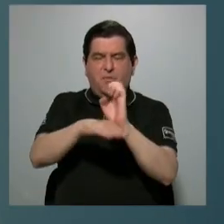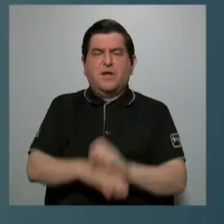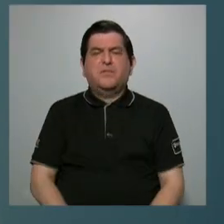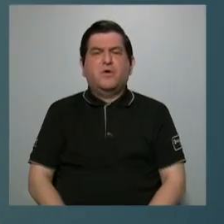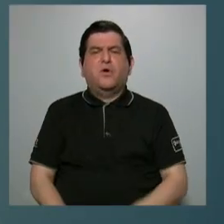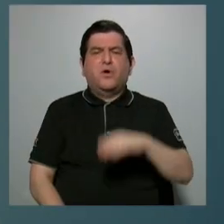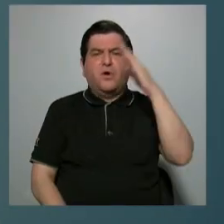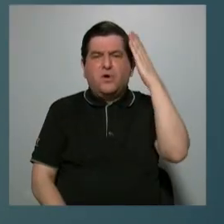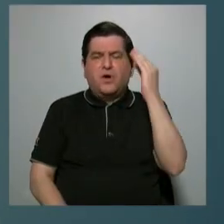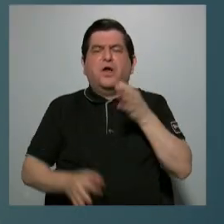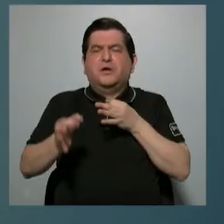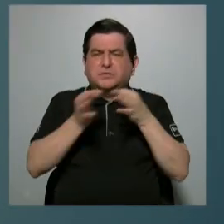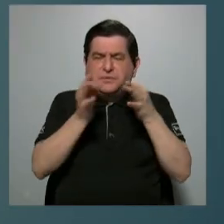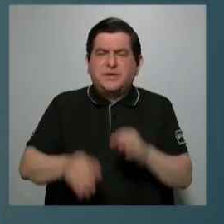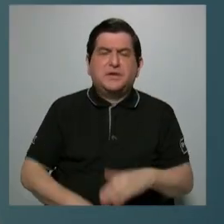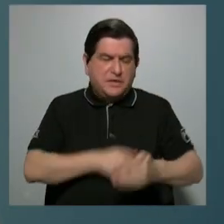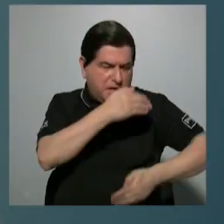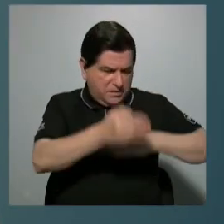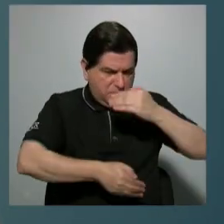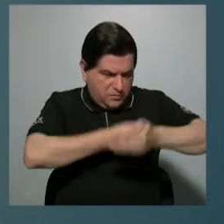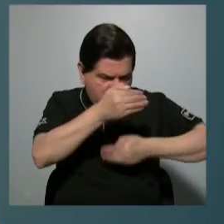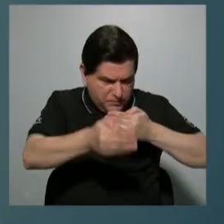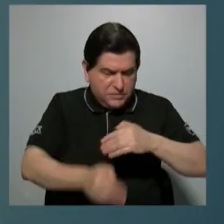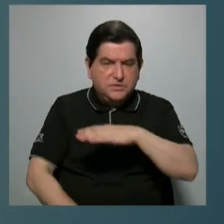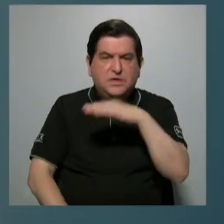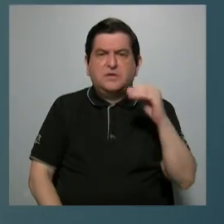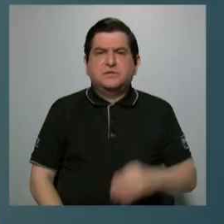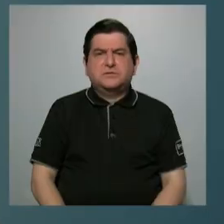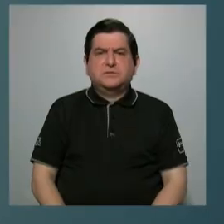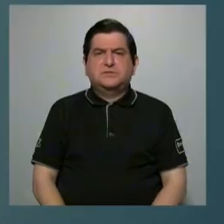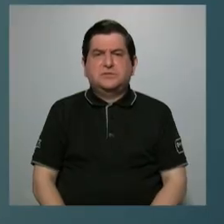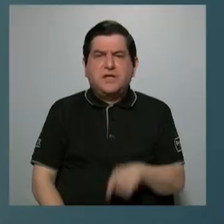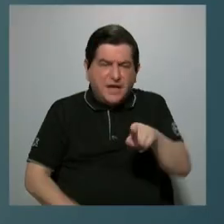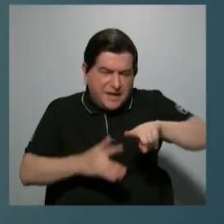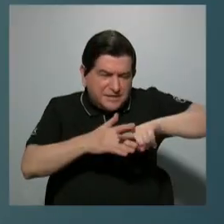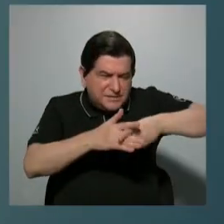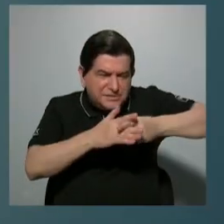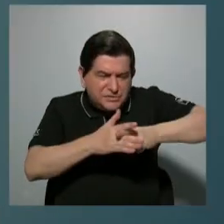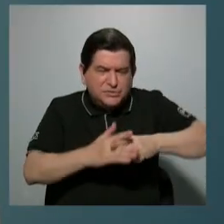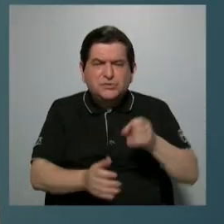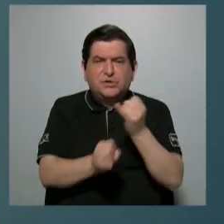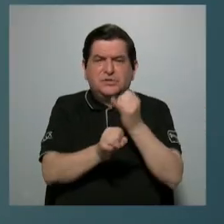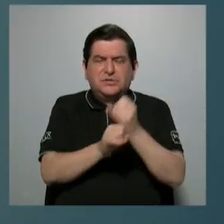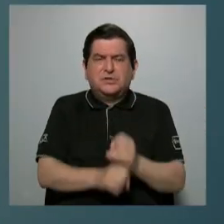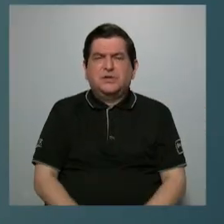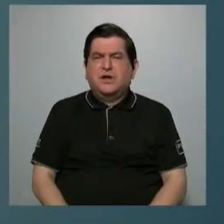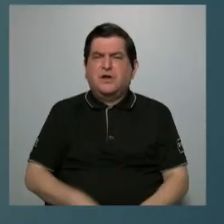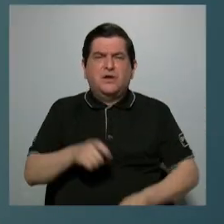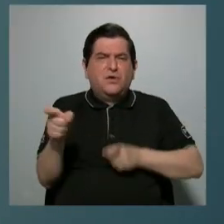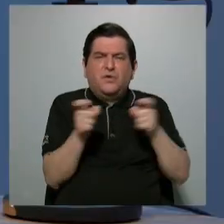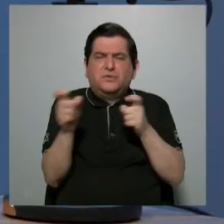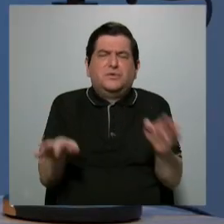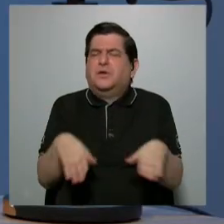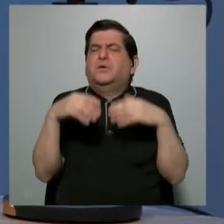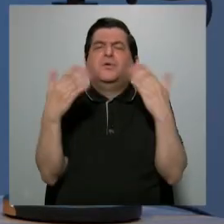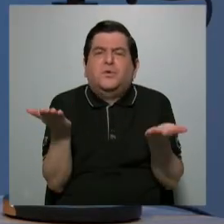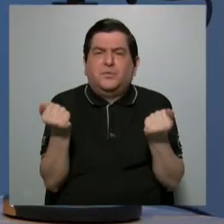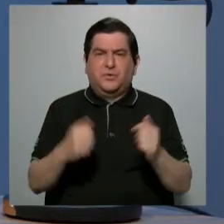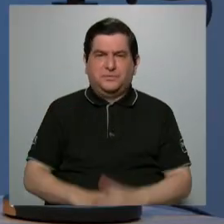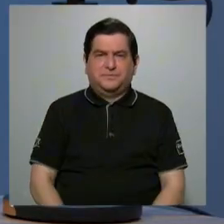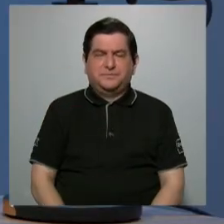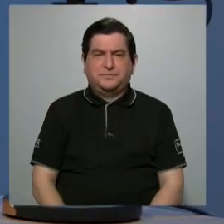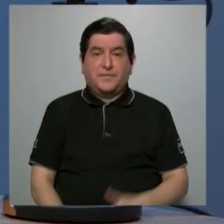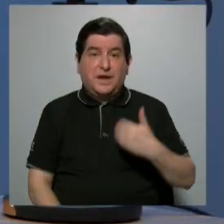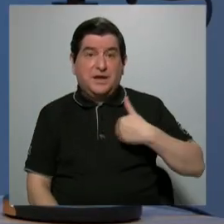las experiencias de estos procesos y cómo se han armado estos arreglos institucionales para gestionarlos. Don